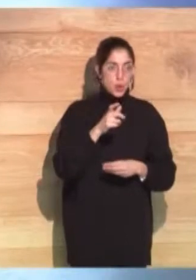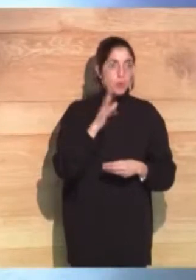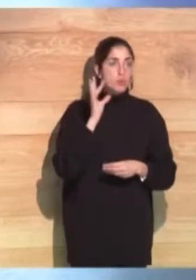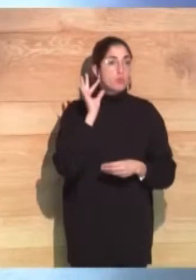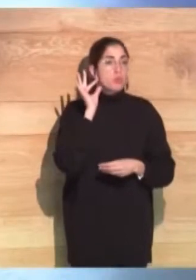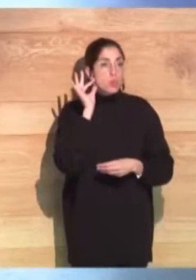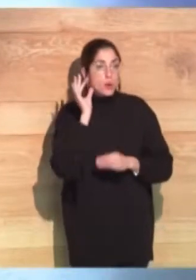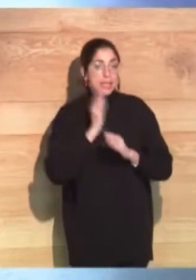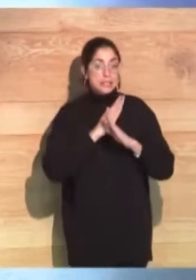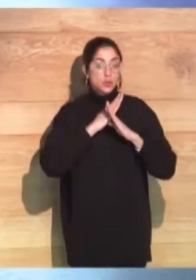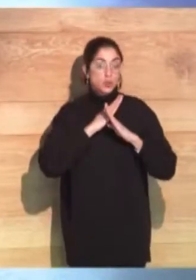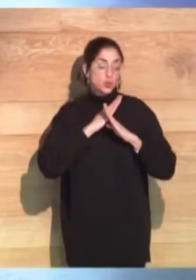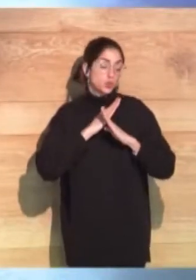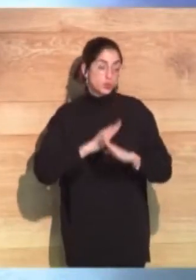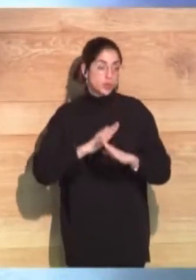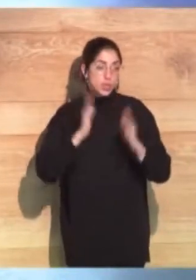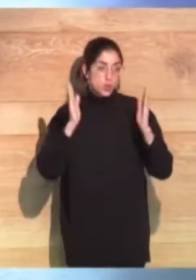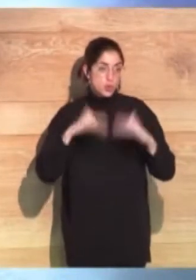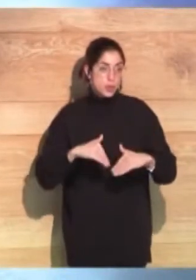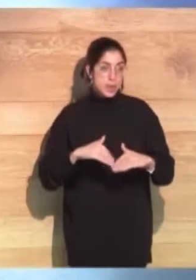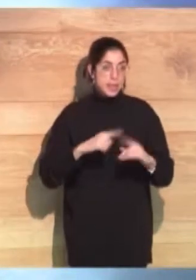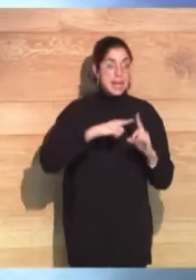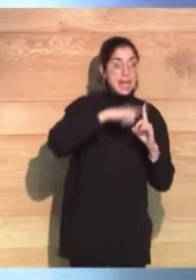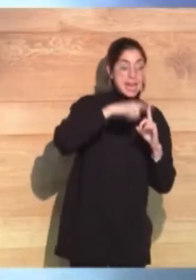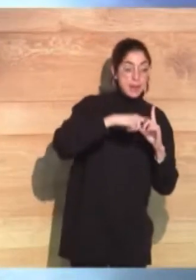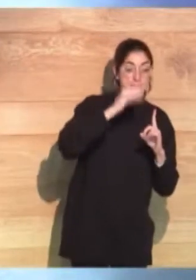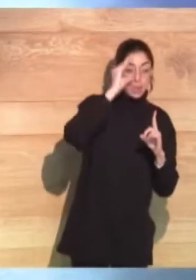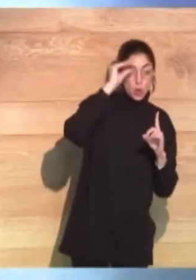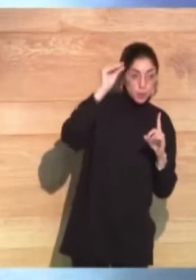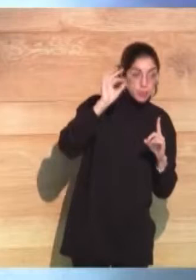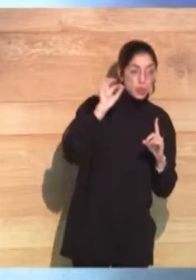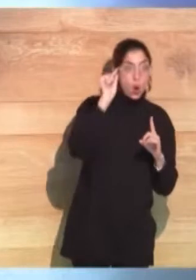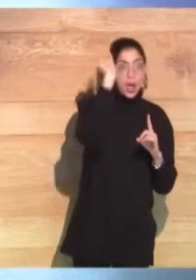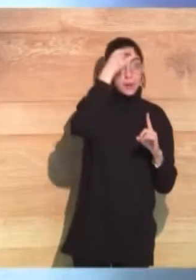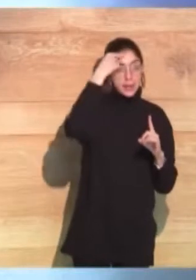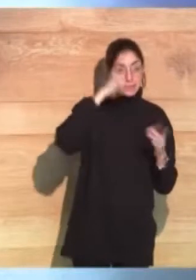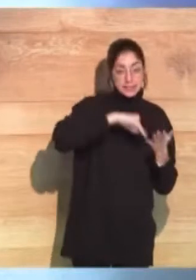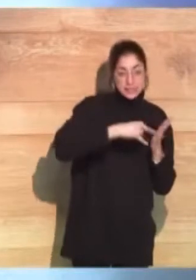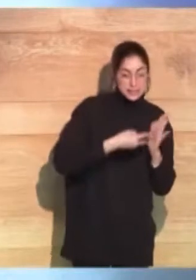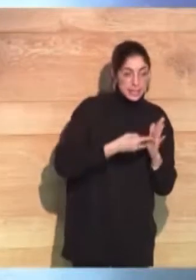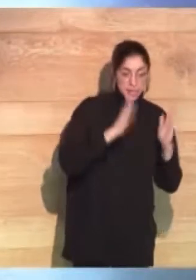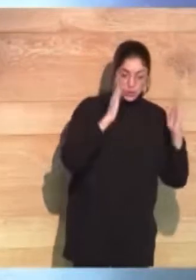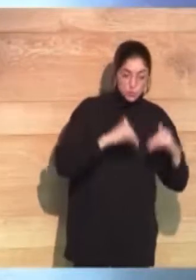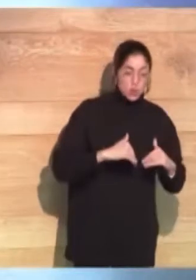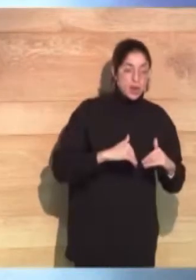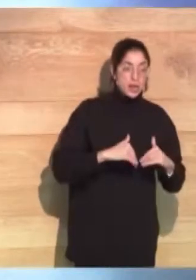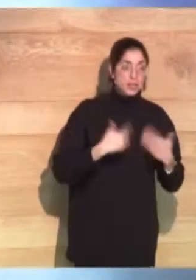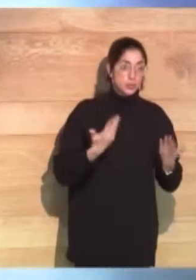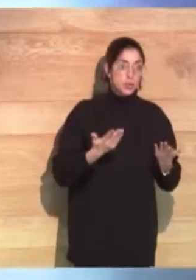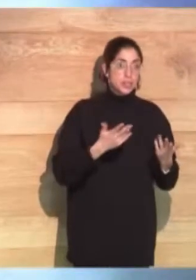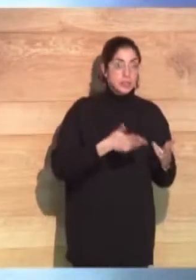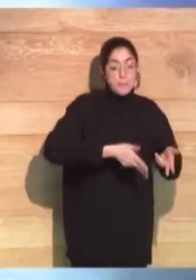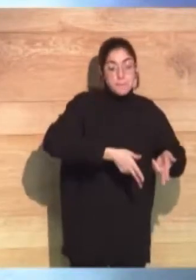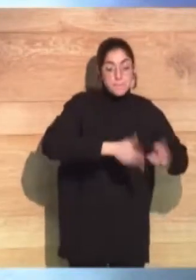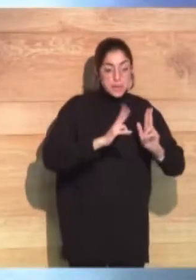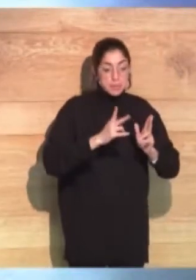mujeres en ese nivel de conocimiento, de habilidades técnicas que te permiten